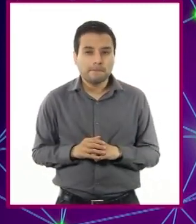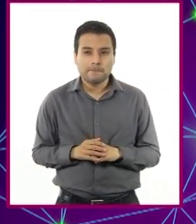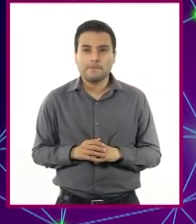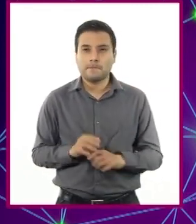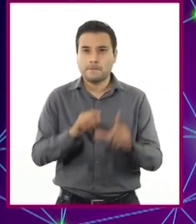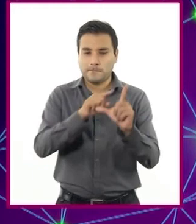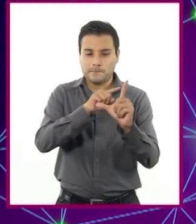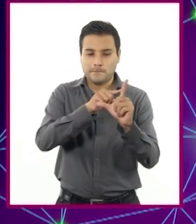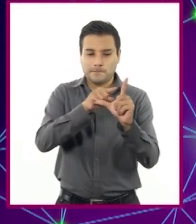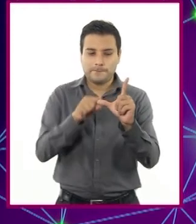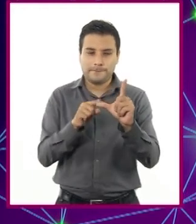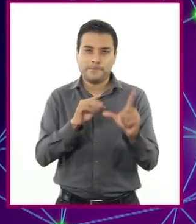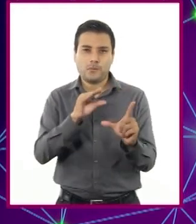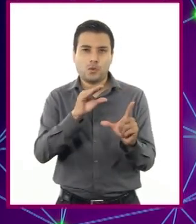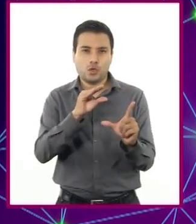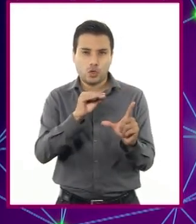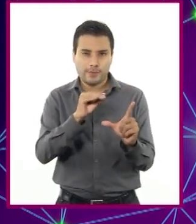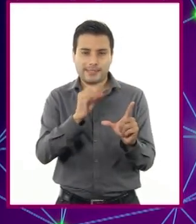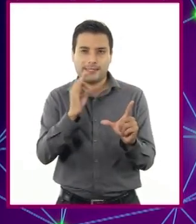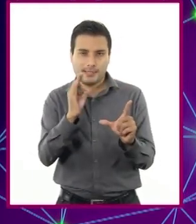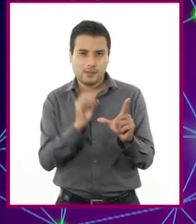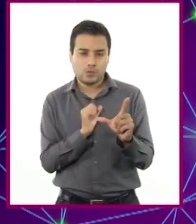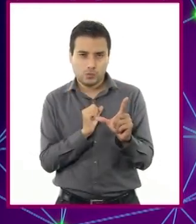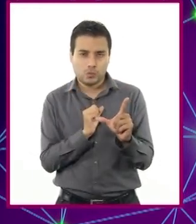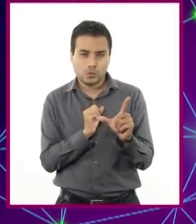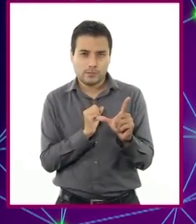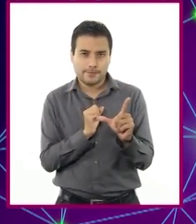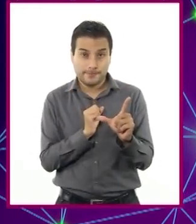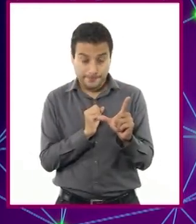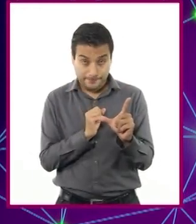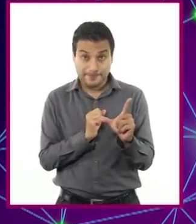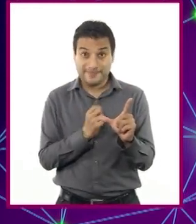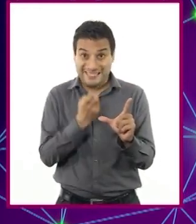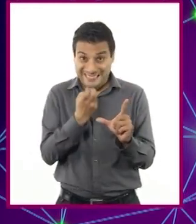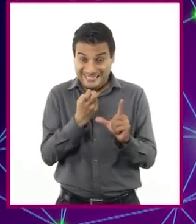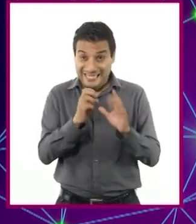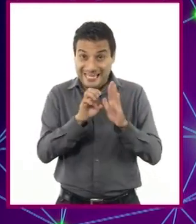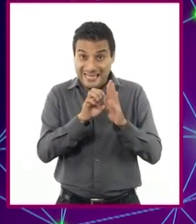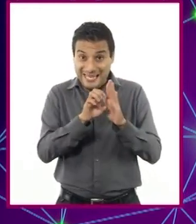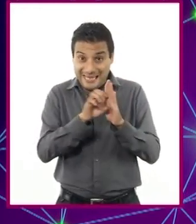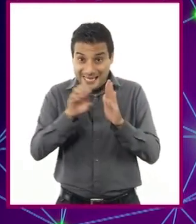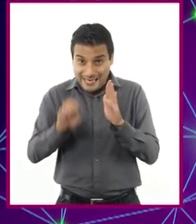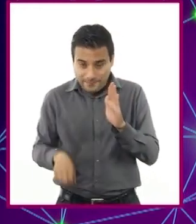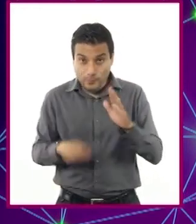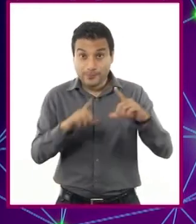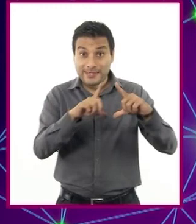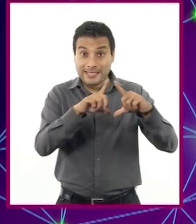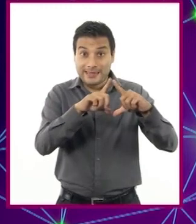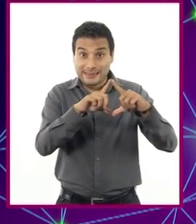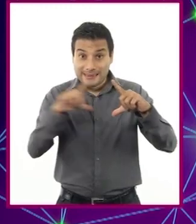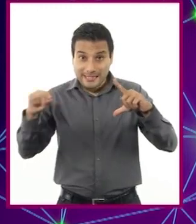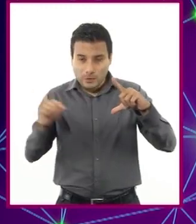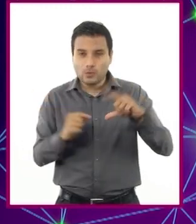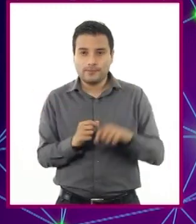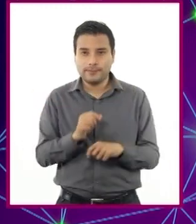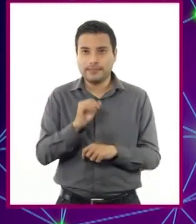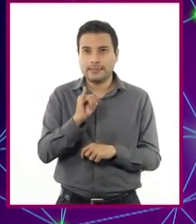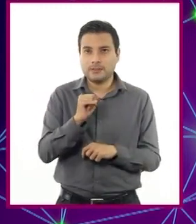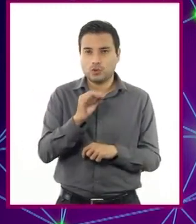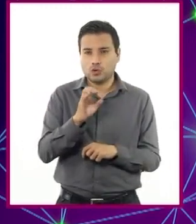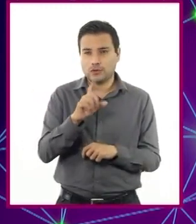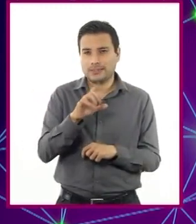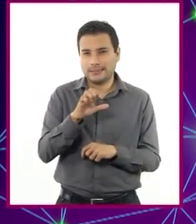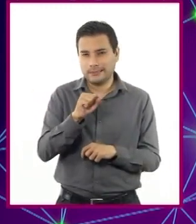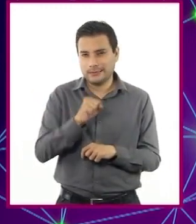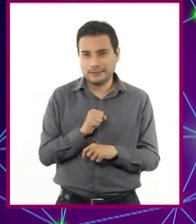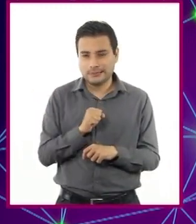interiores es de 90 grados. Además, para este ejemplo, el triángulo también es isósceles, lo que